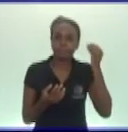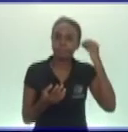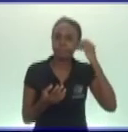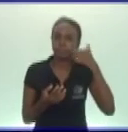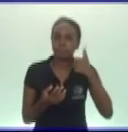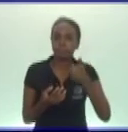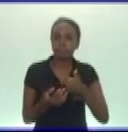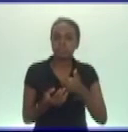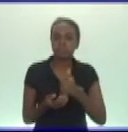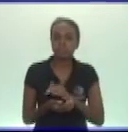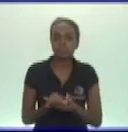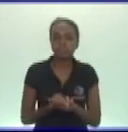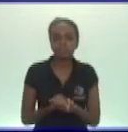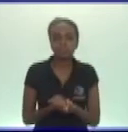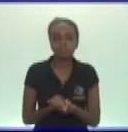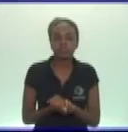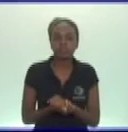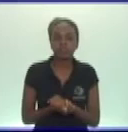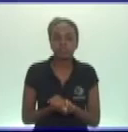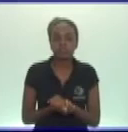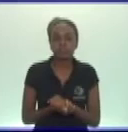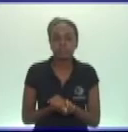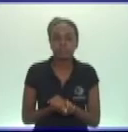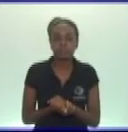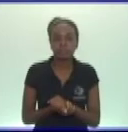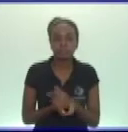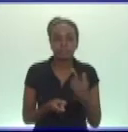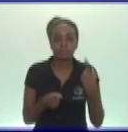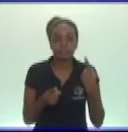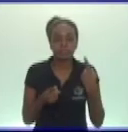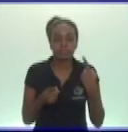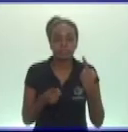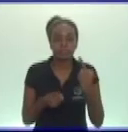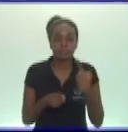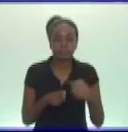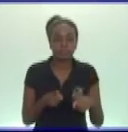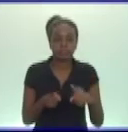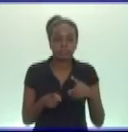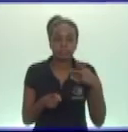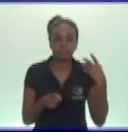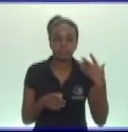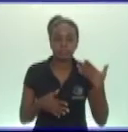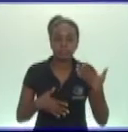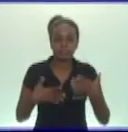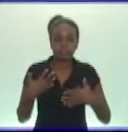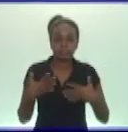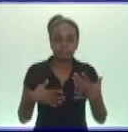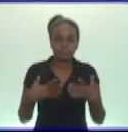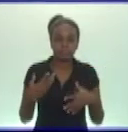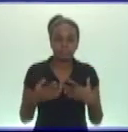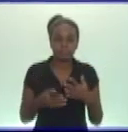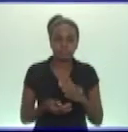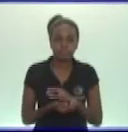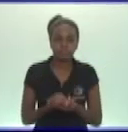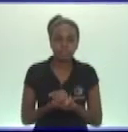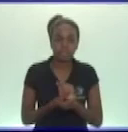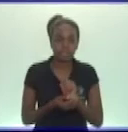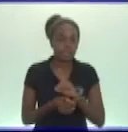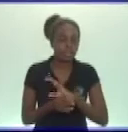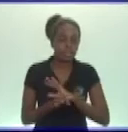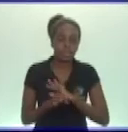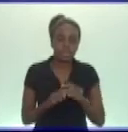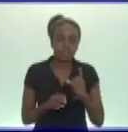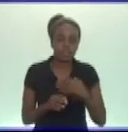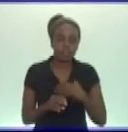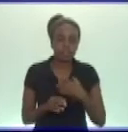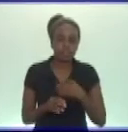adjetiva. Tienen como parte también del estudio independiente, en este caso ya no ahora completar con una oración